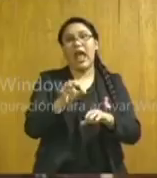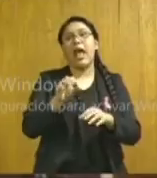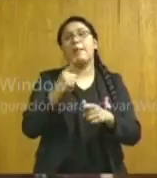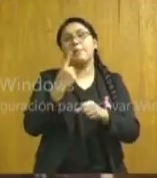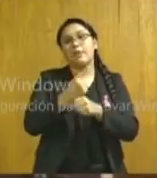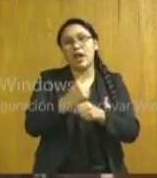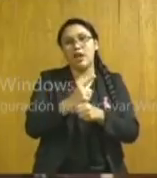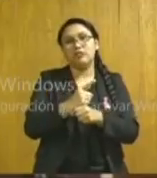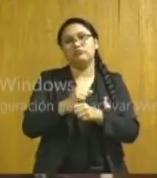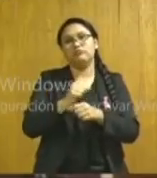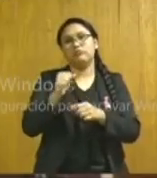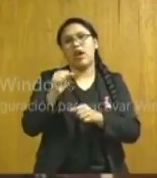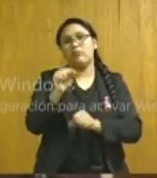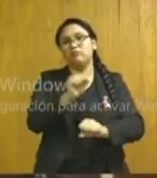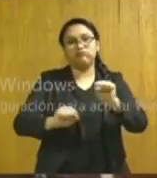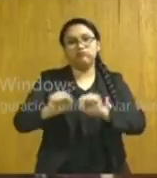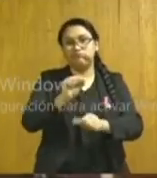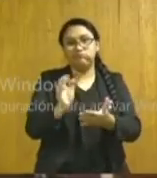limpiarlo,